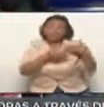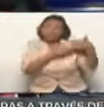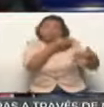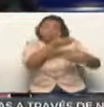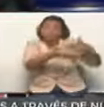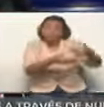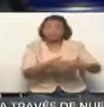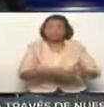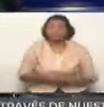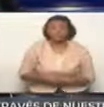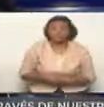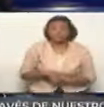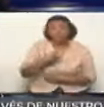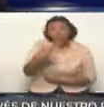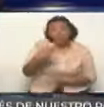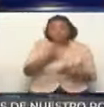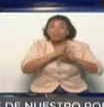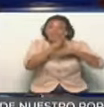bolivariano